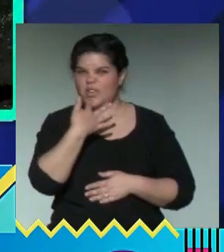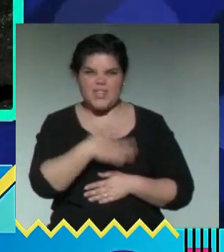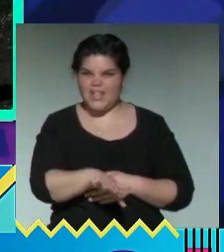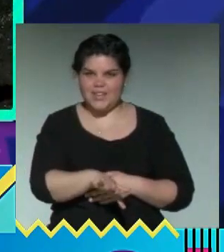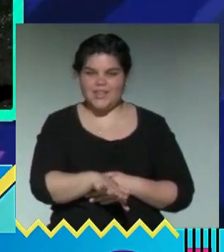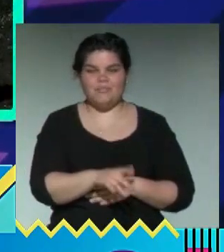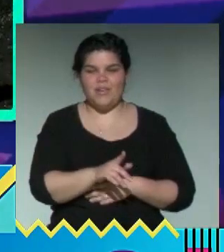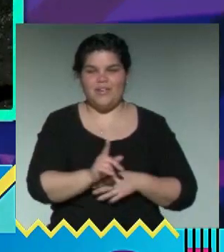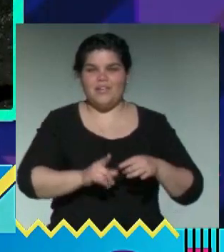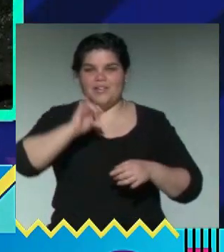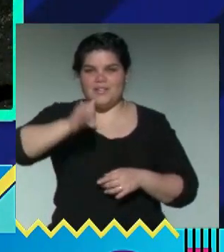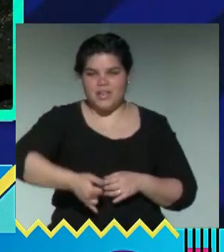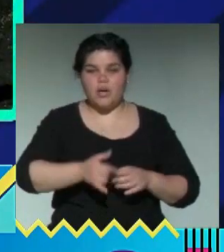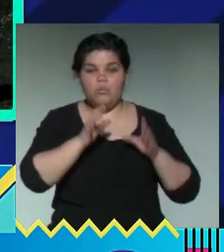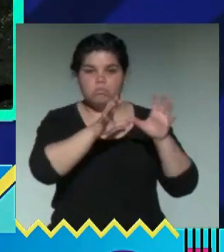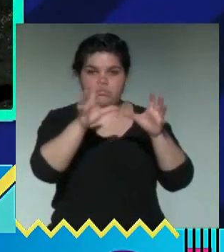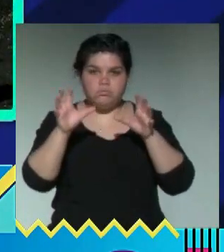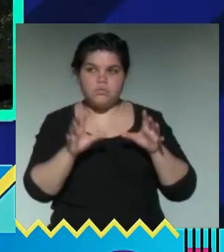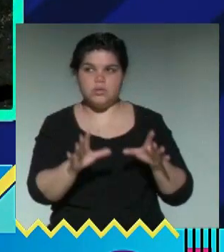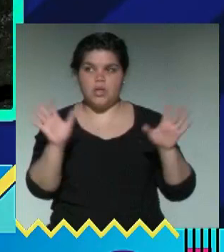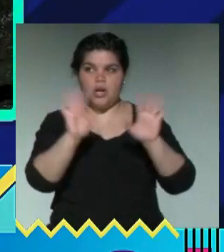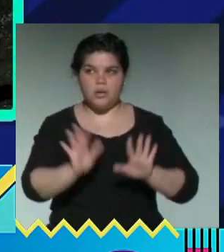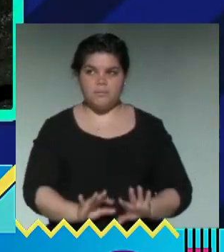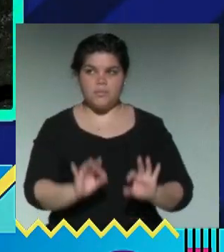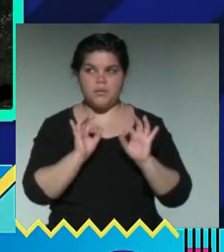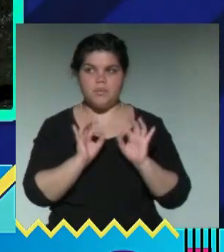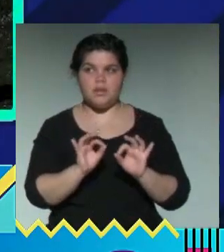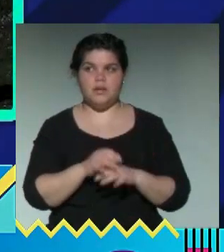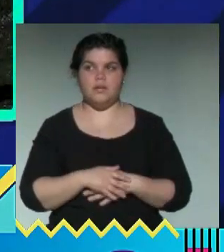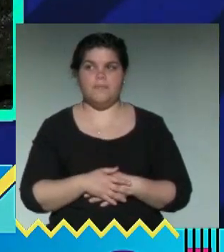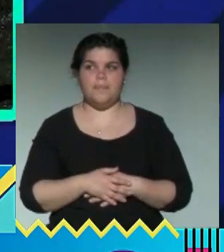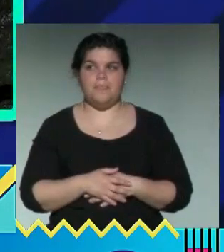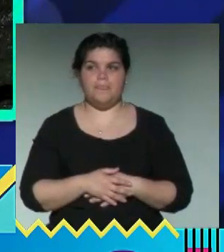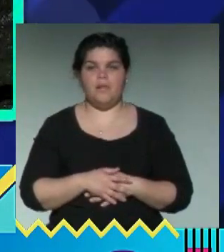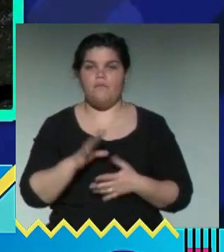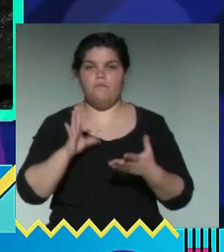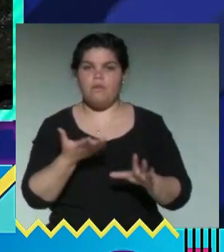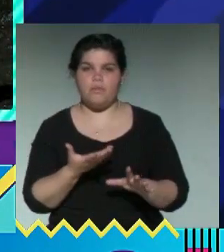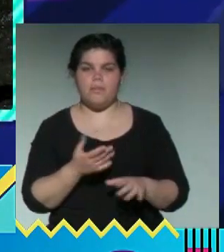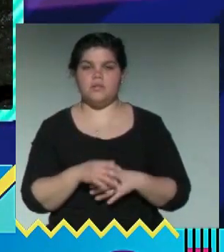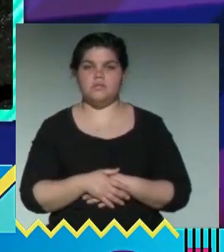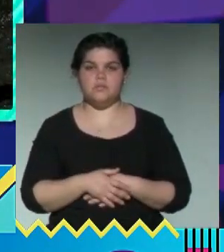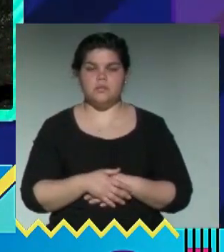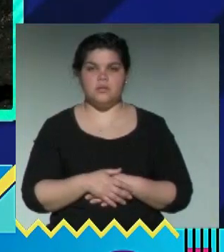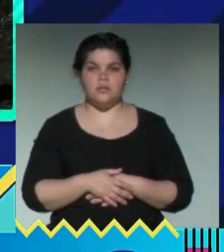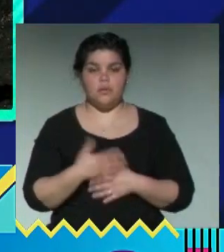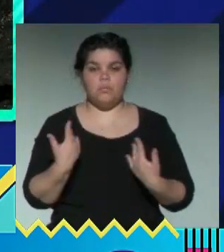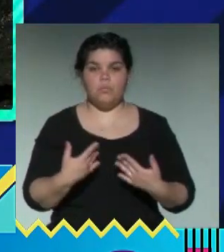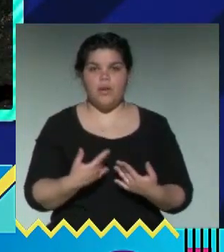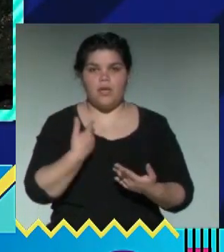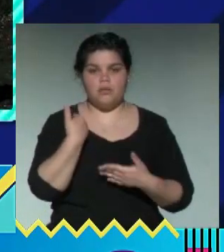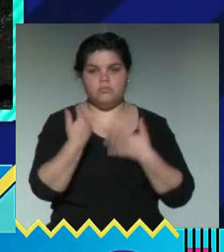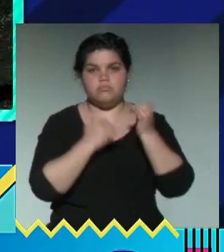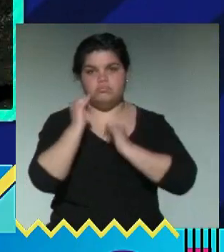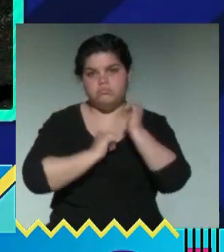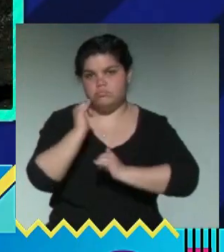es, pero sí, o sea, la verdad que tiene como varios puntos en realidad de incidencia o de apoyo en cuanto a